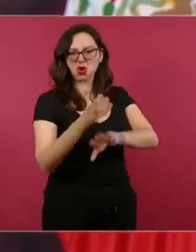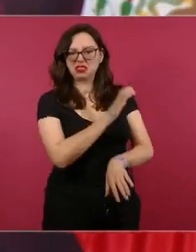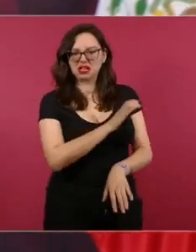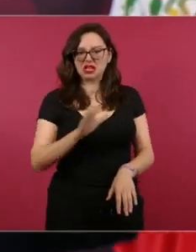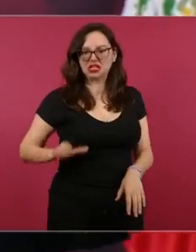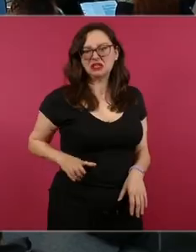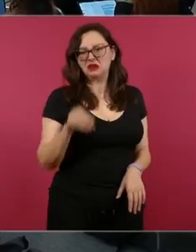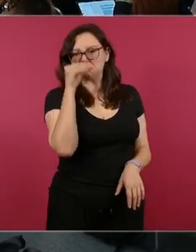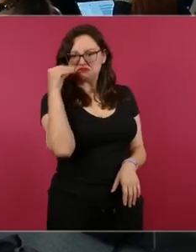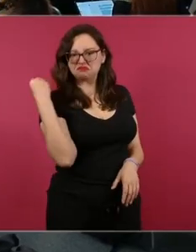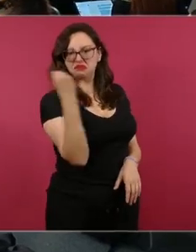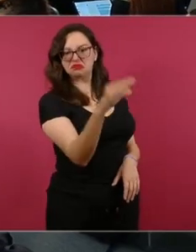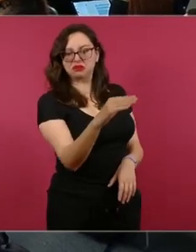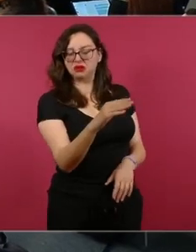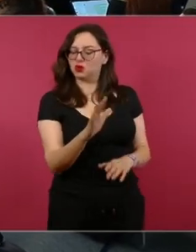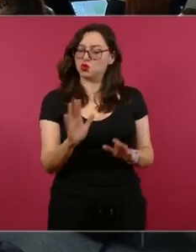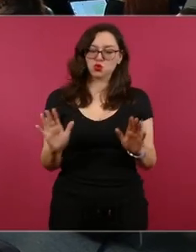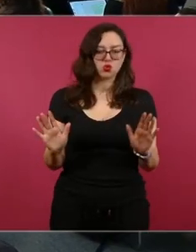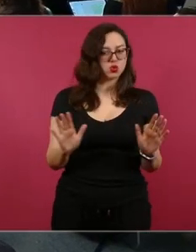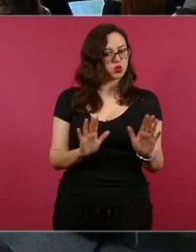no quieran